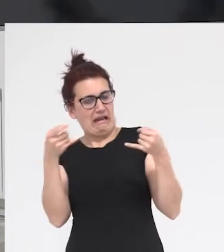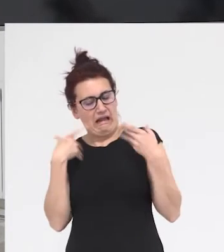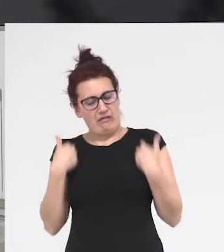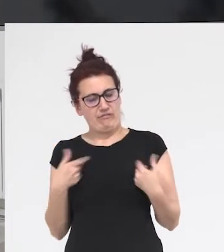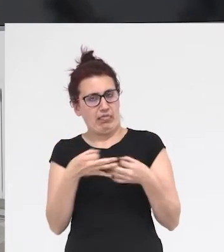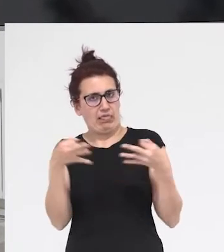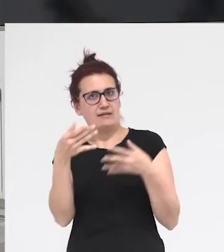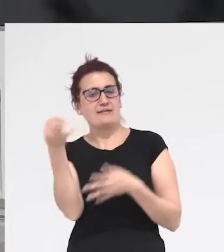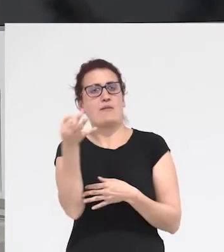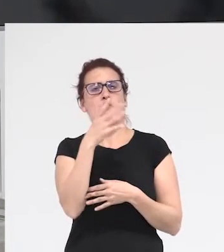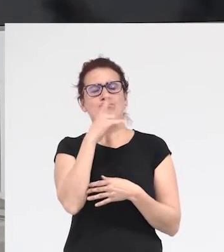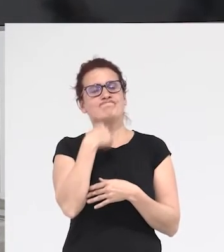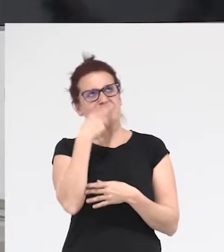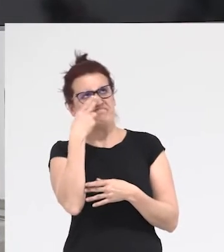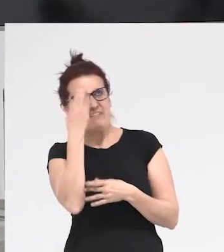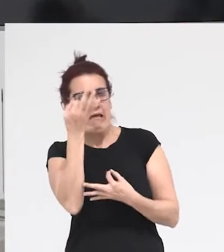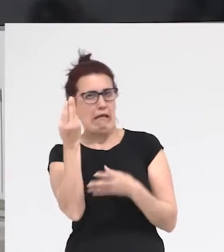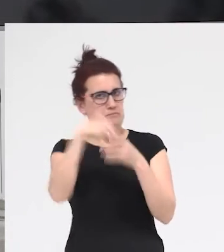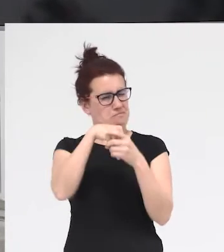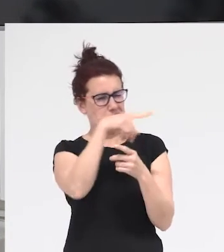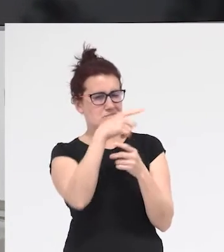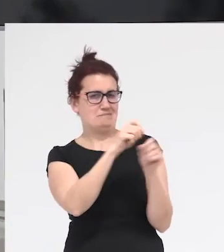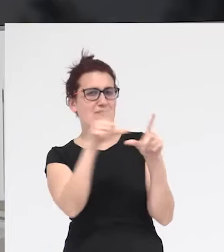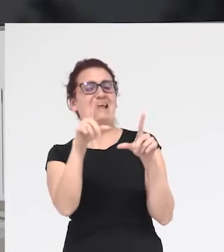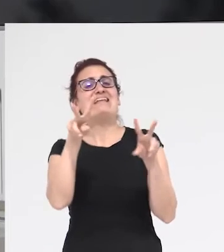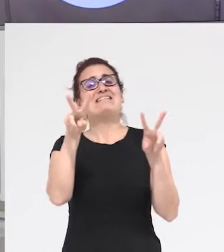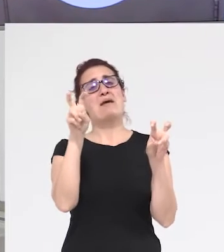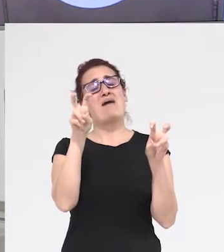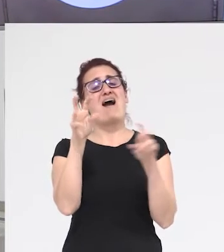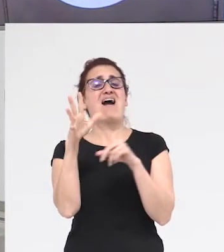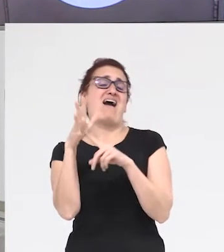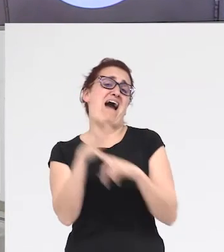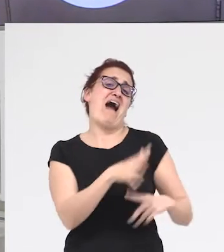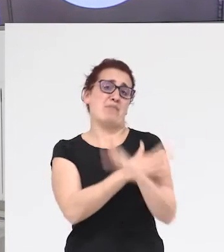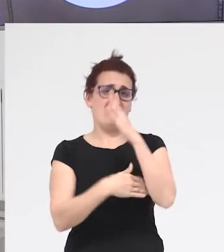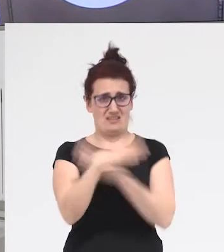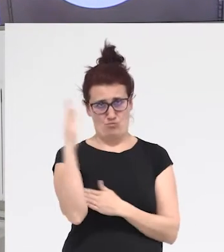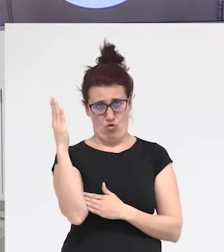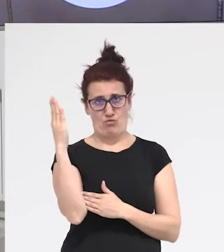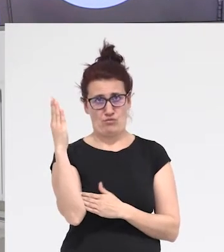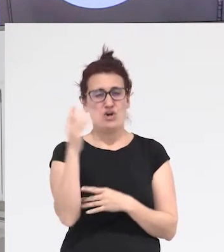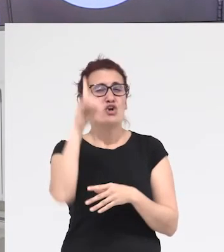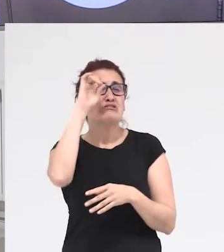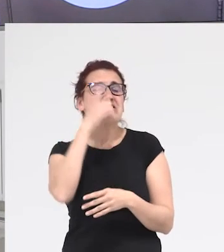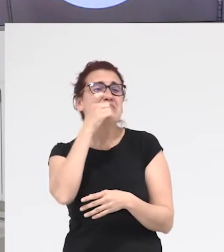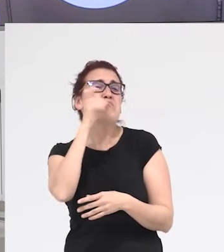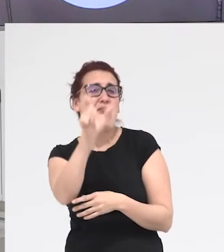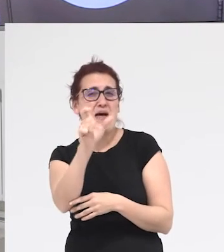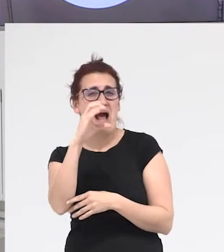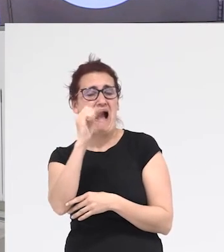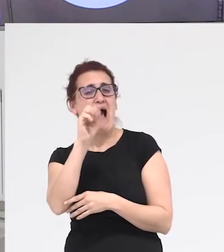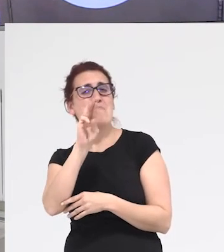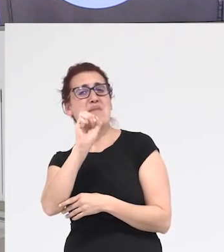me interesaba introducir el capacitismo, ¿no? No sé si alguien ha oído hablar de